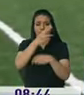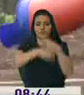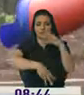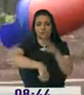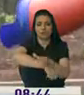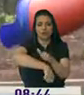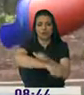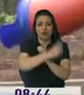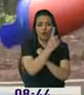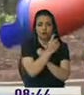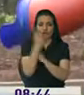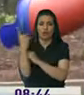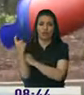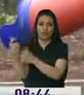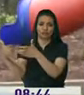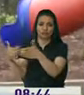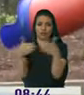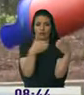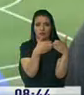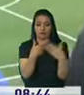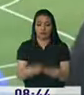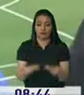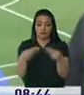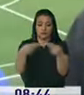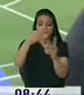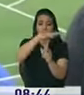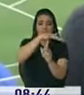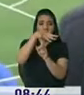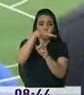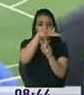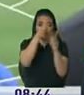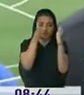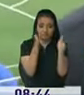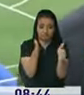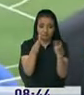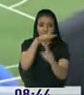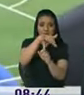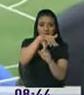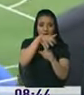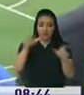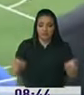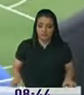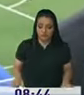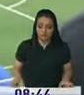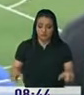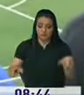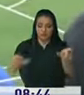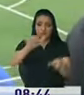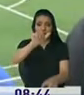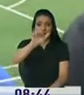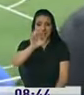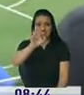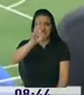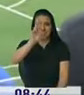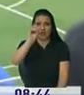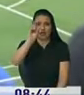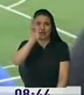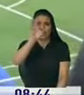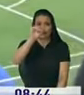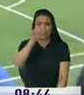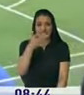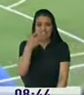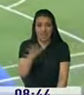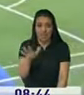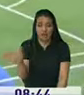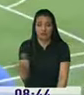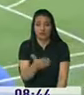equipo. Además, entregó la primera etapa del parque. Entrega de la primera etapa de lo que será el Boulevard Yerovi, el borde del Boulevard Yerovi,